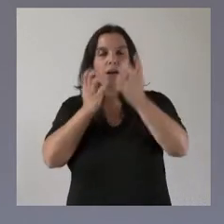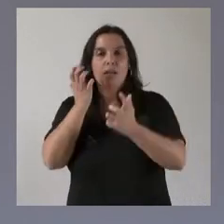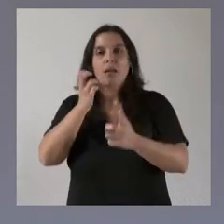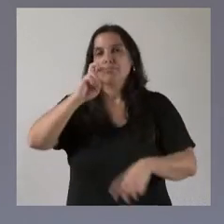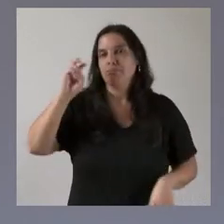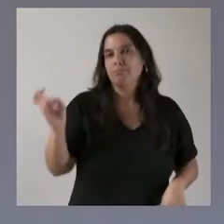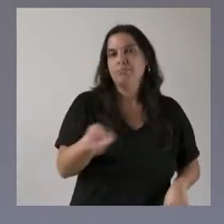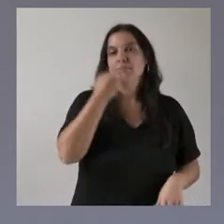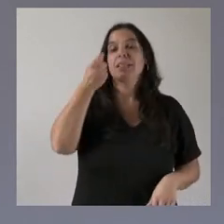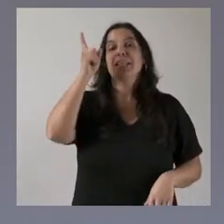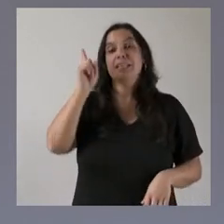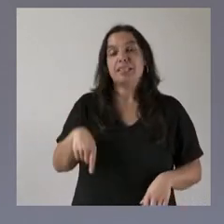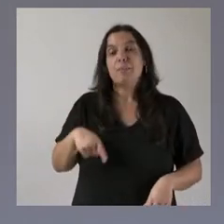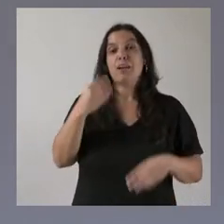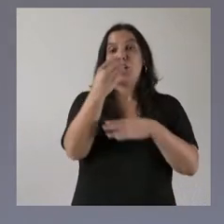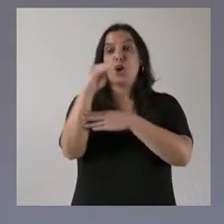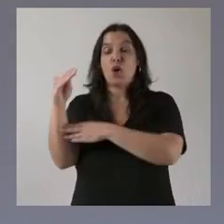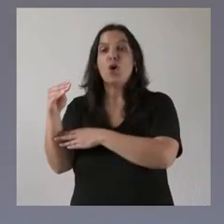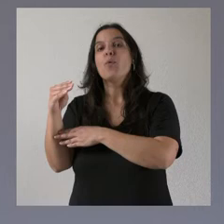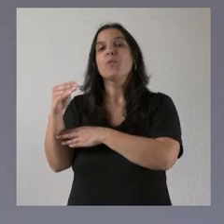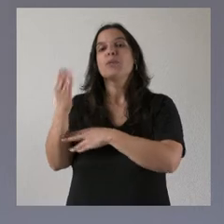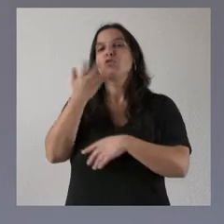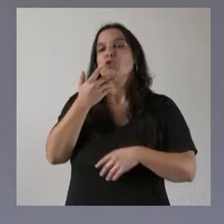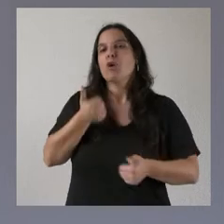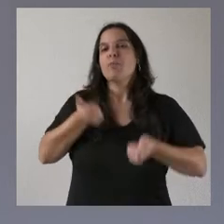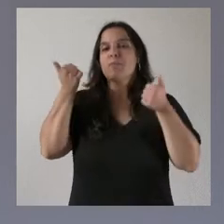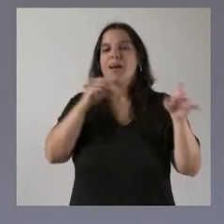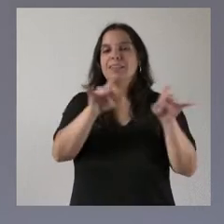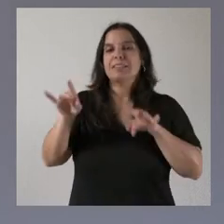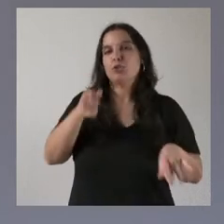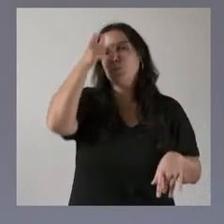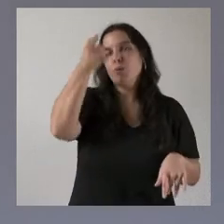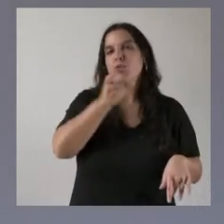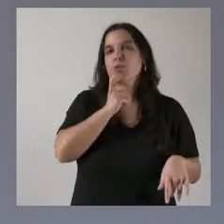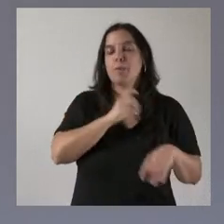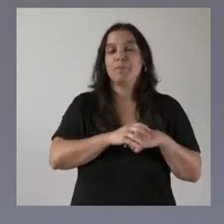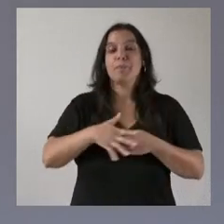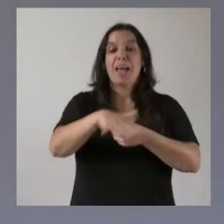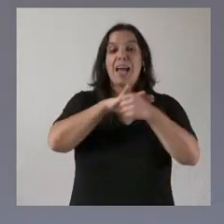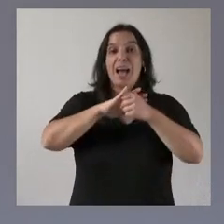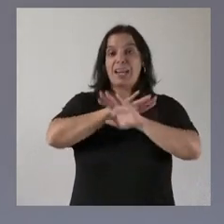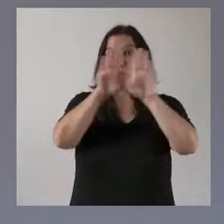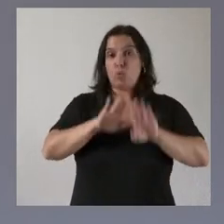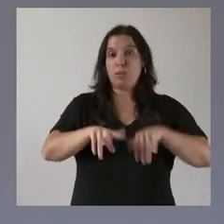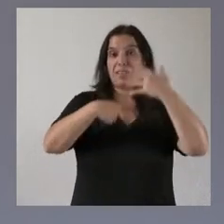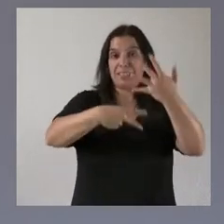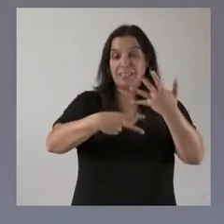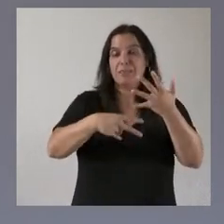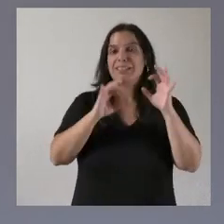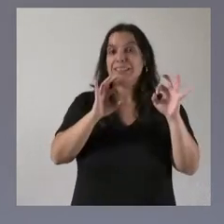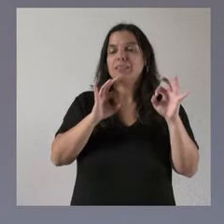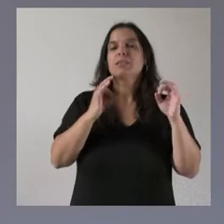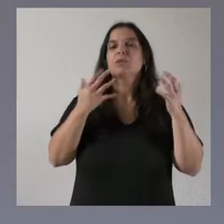otros y el acercamiento de los jóvenes al conocimiento del territorio rural la última de las áreas específicas la séptima